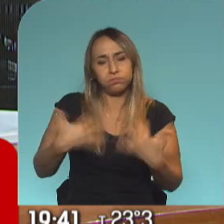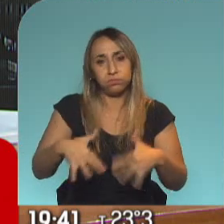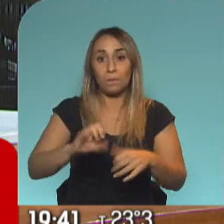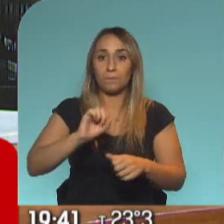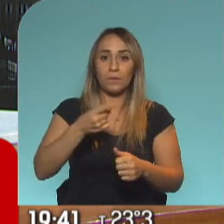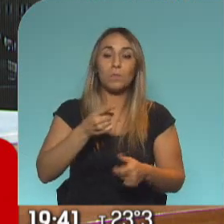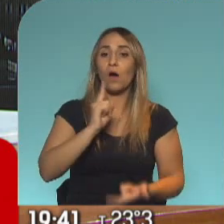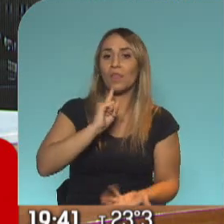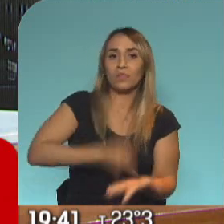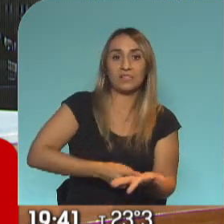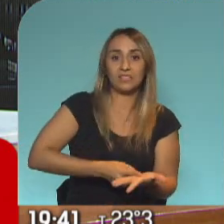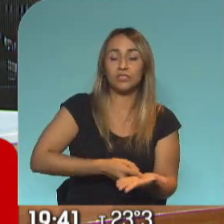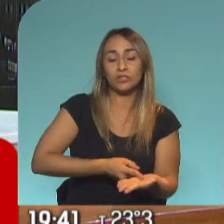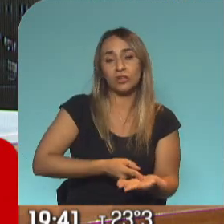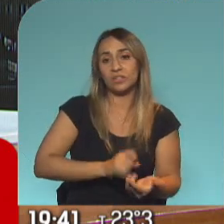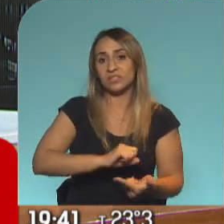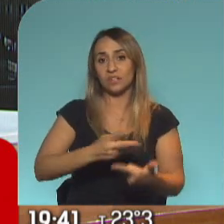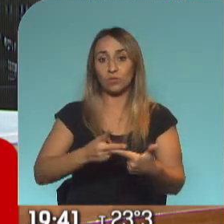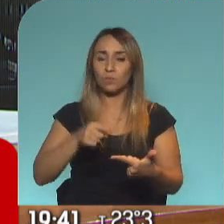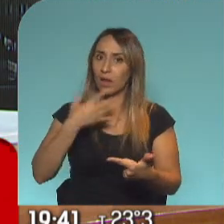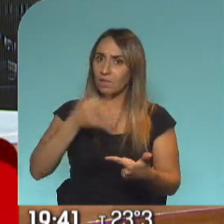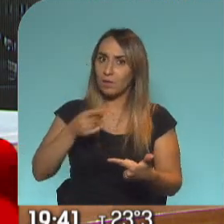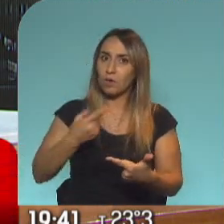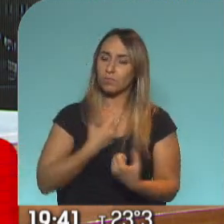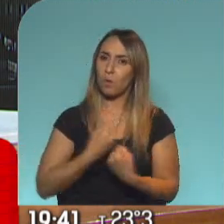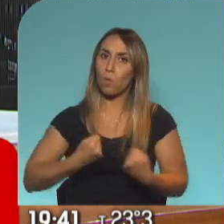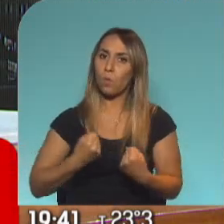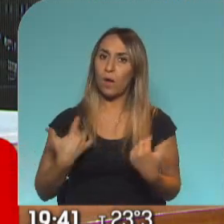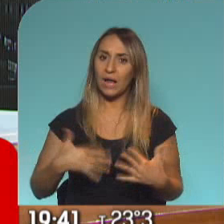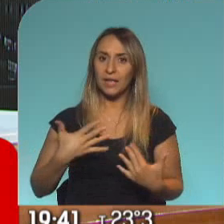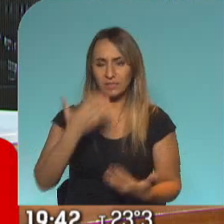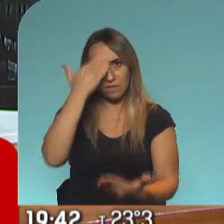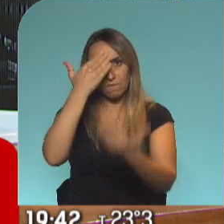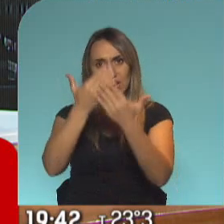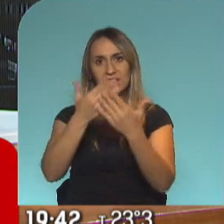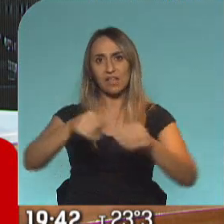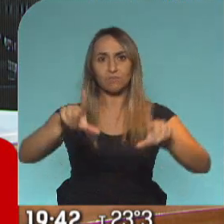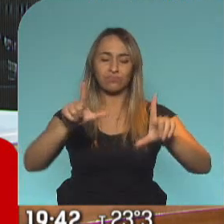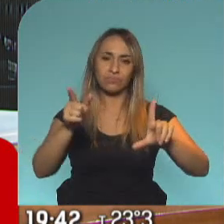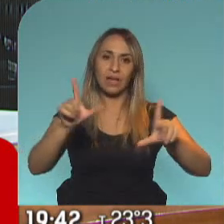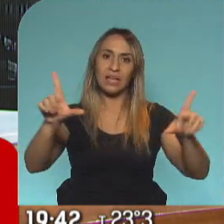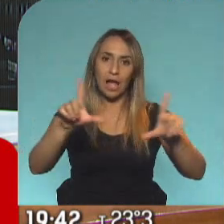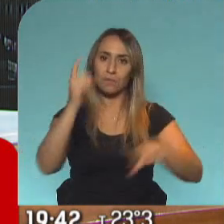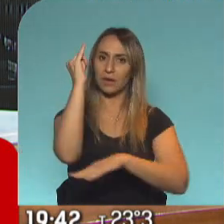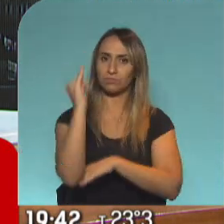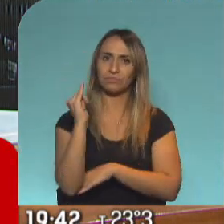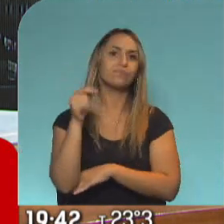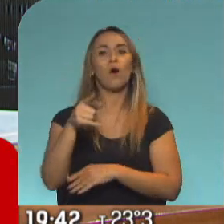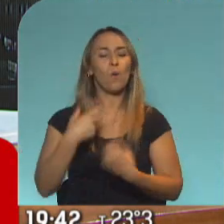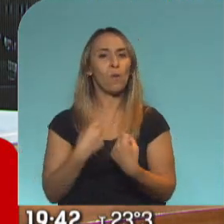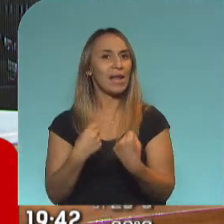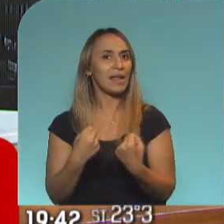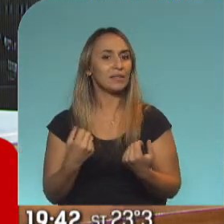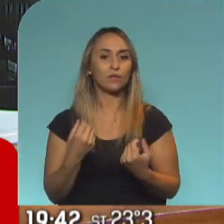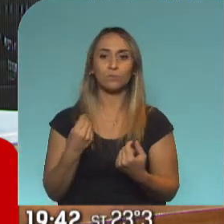por esto de estar enfrentando de manera muy valiente, me parece, a los medios de comunicación, porque tu testimonio hace